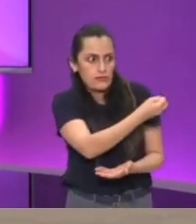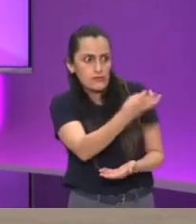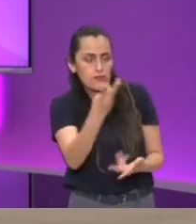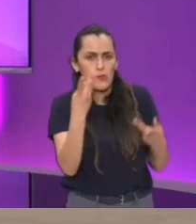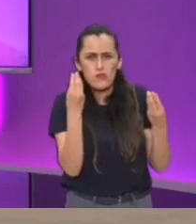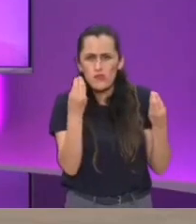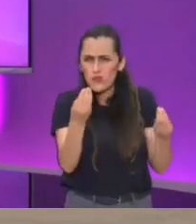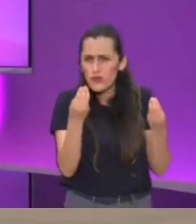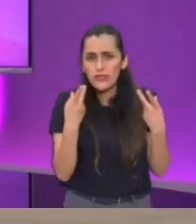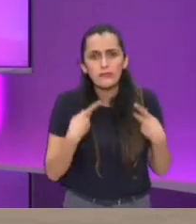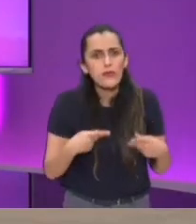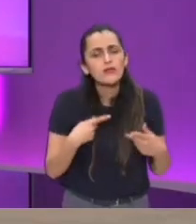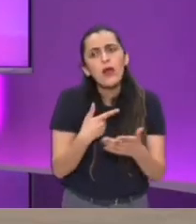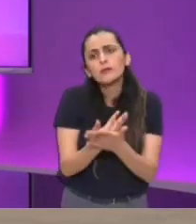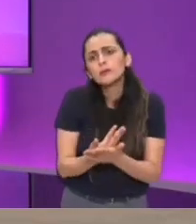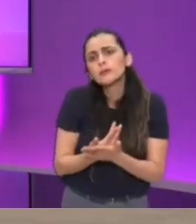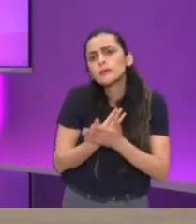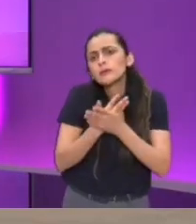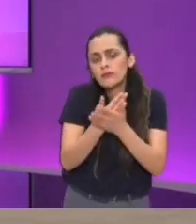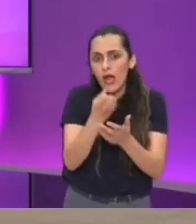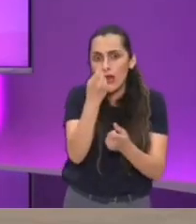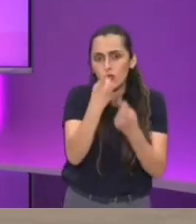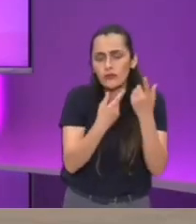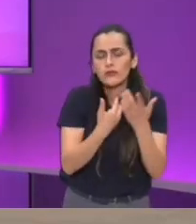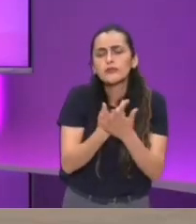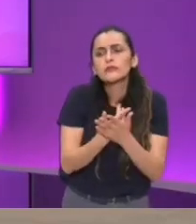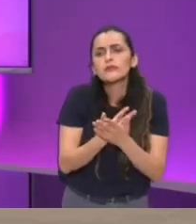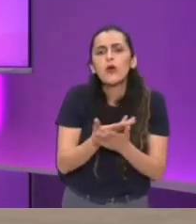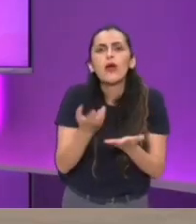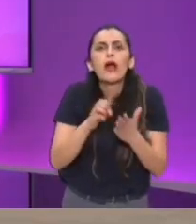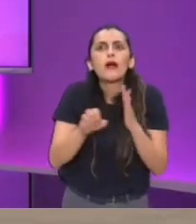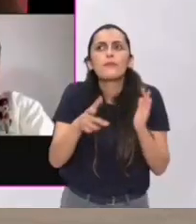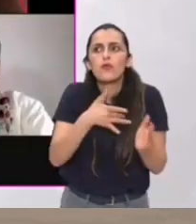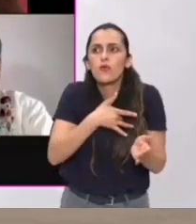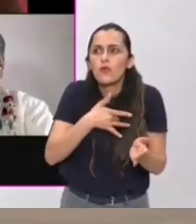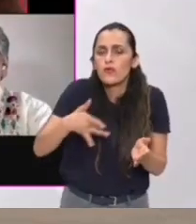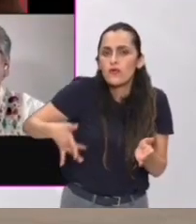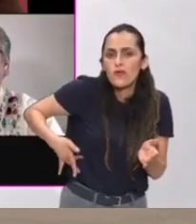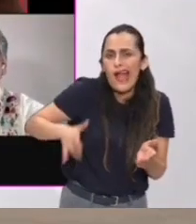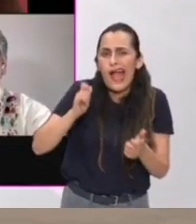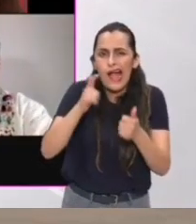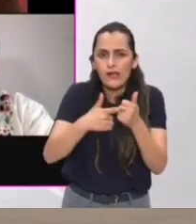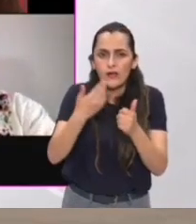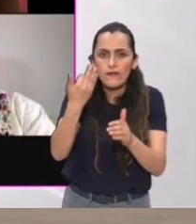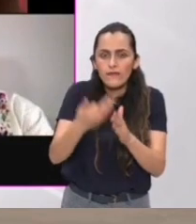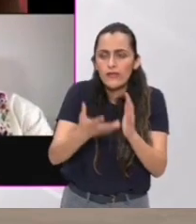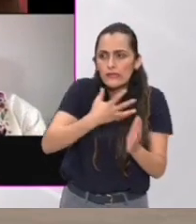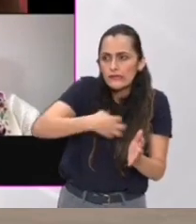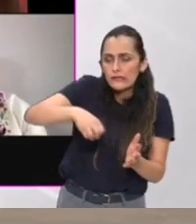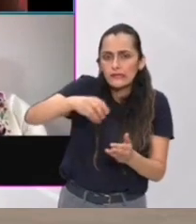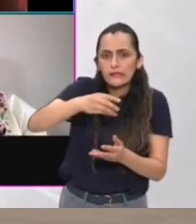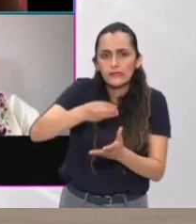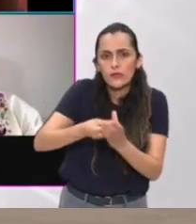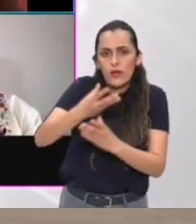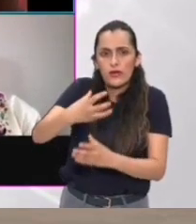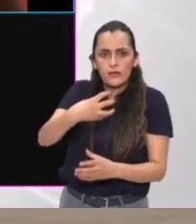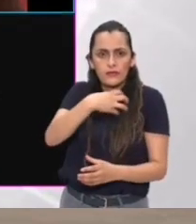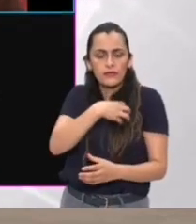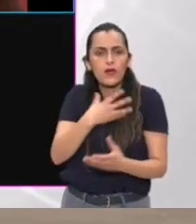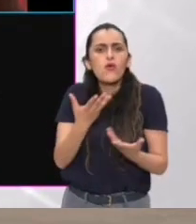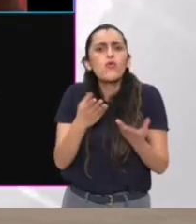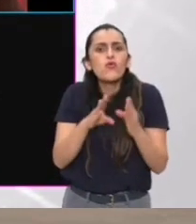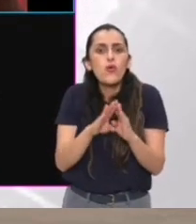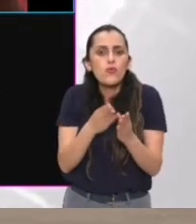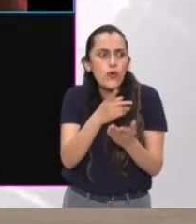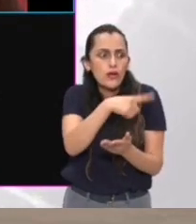personas que en este momento están esperando, por ejemplo, un trasplante de órgano? Efectivamente, Fuerza por México tiene muy claro que